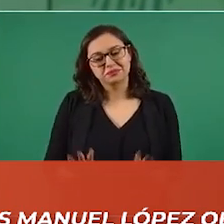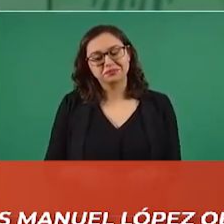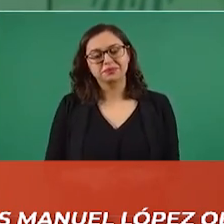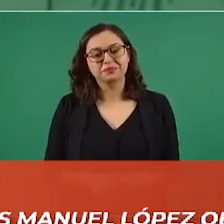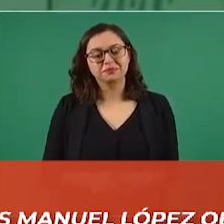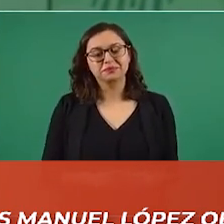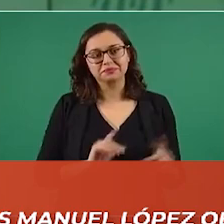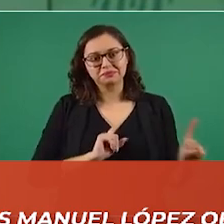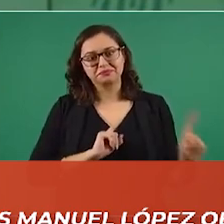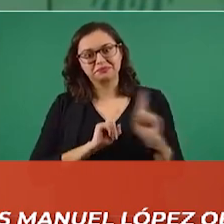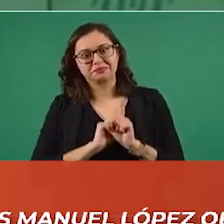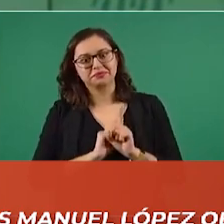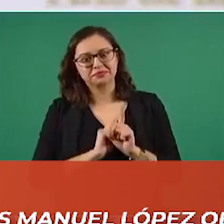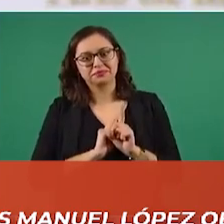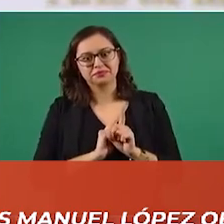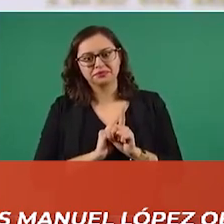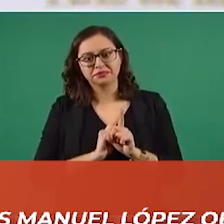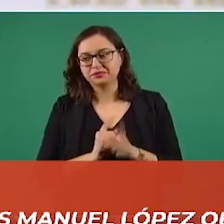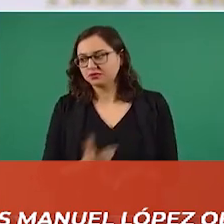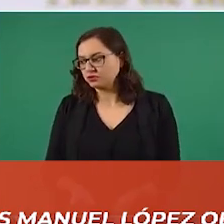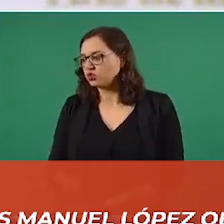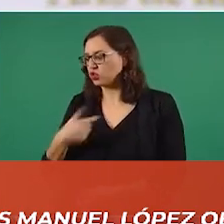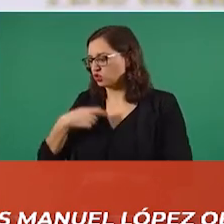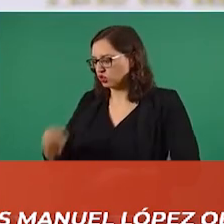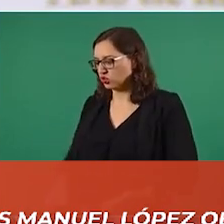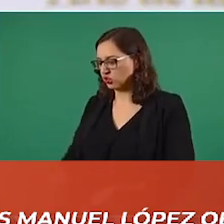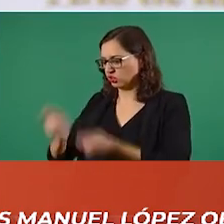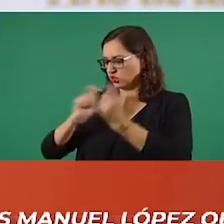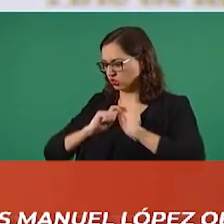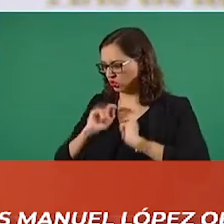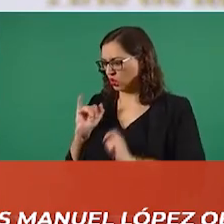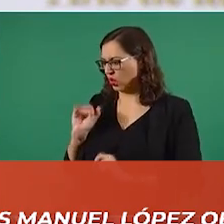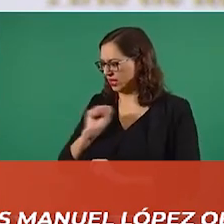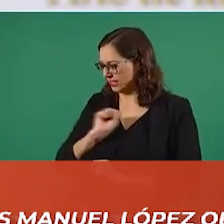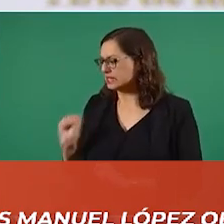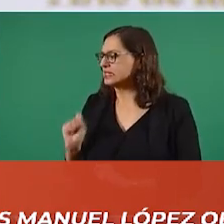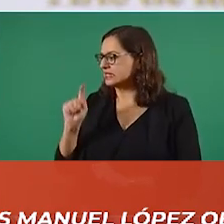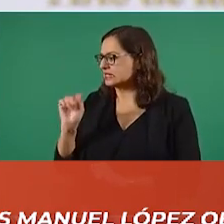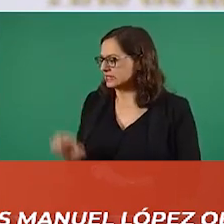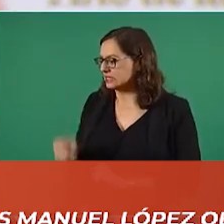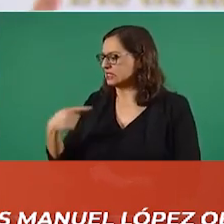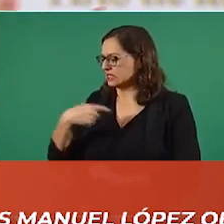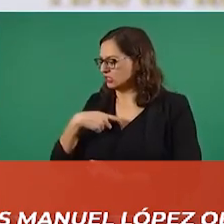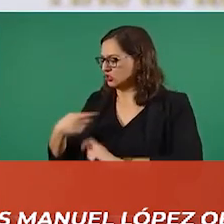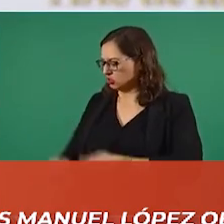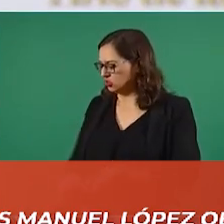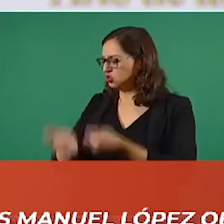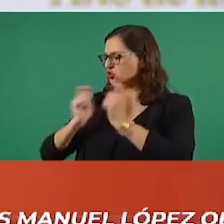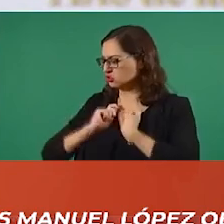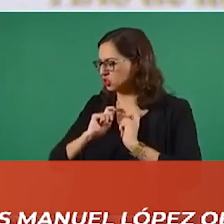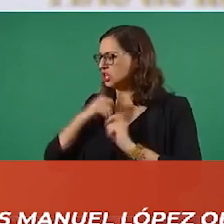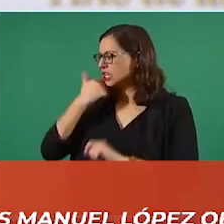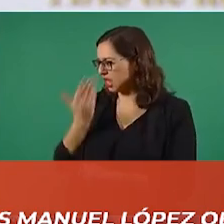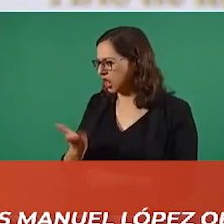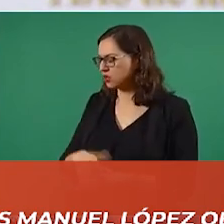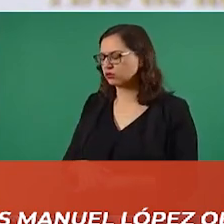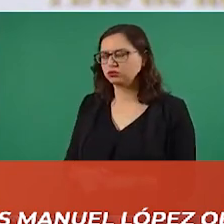es que yo quiero que me nombre delegado del ISSSTE. Para eso quería la entrevista.